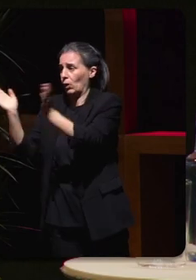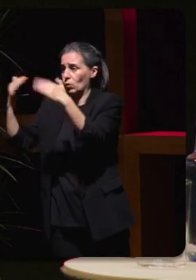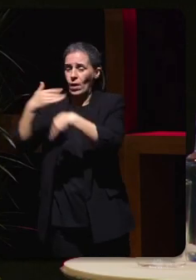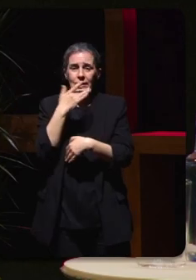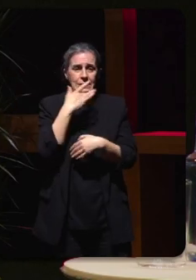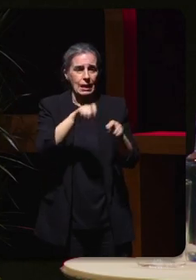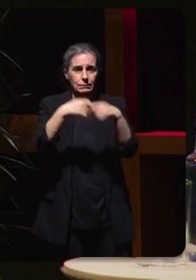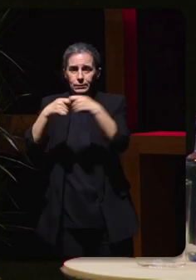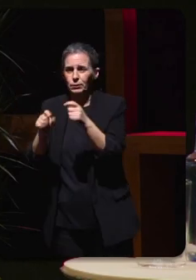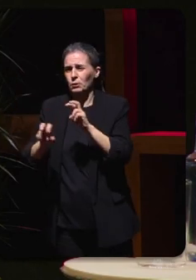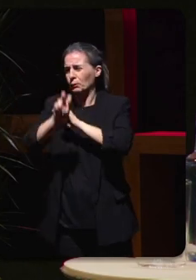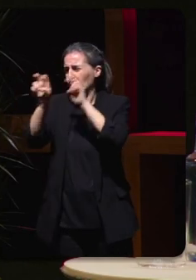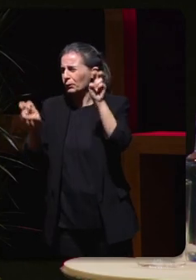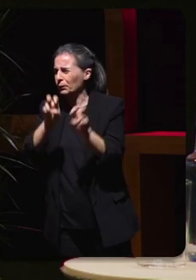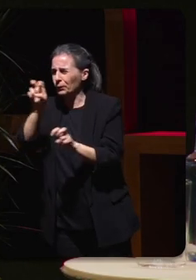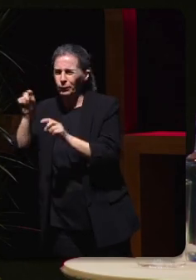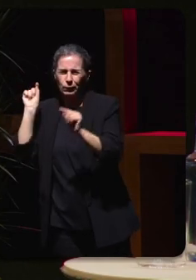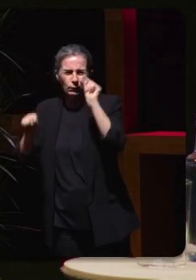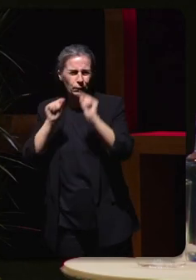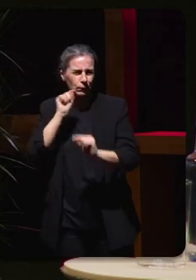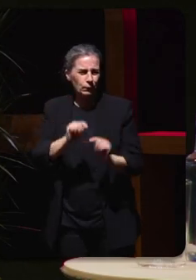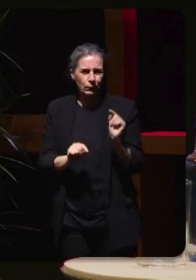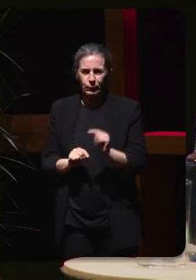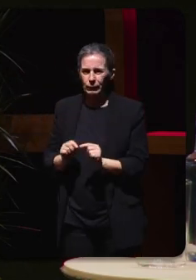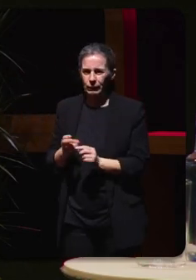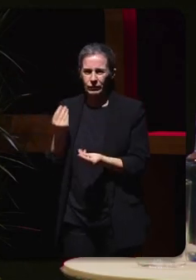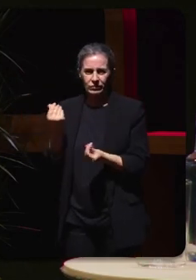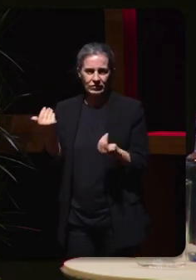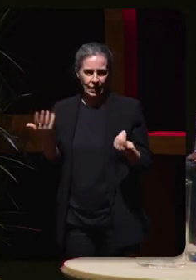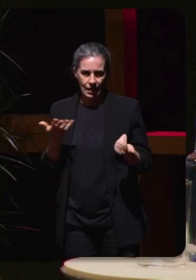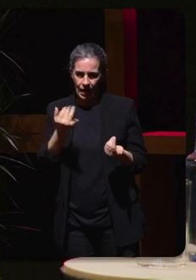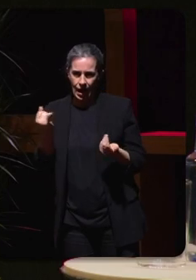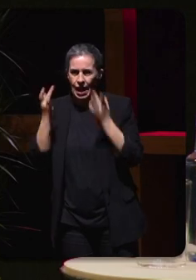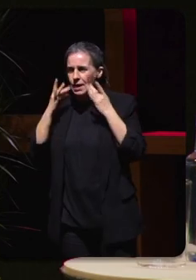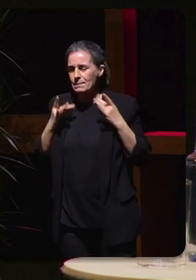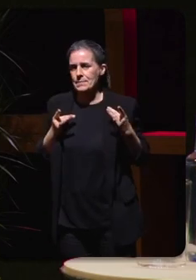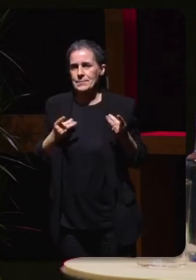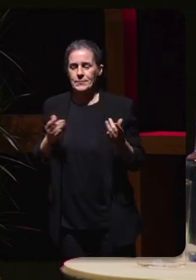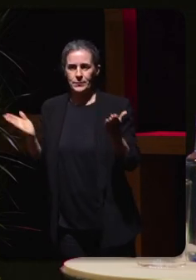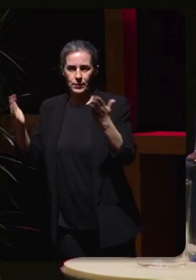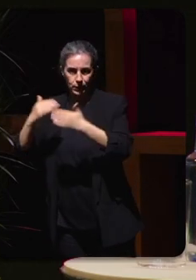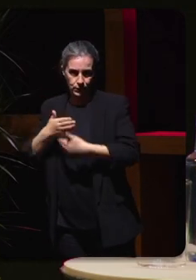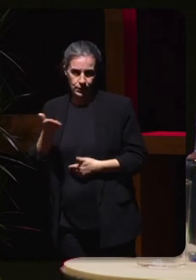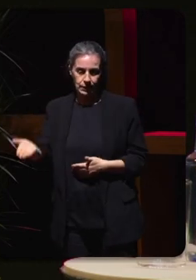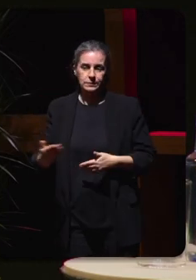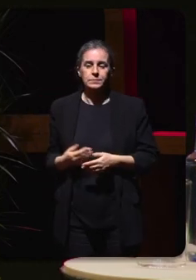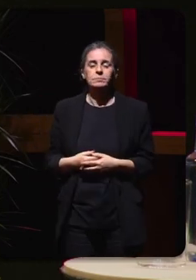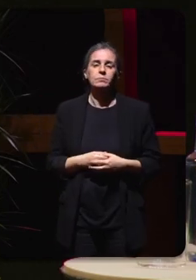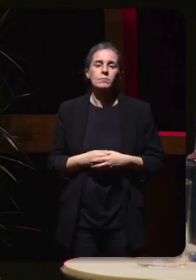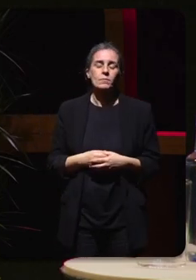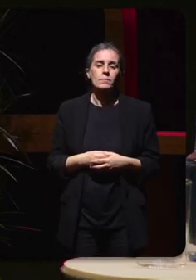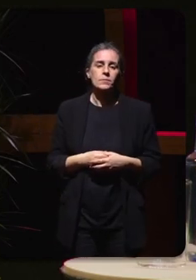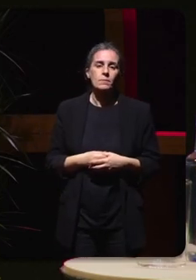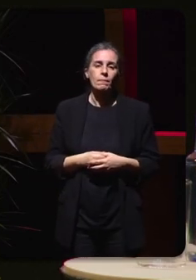imaginaos, mosquitos, moscas, todo tipo de falta de la más mínima asepsia necesaria en estos casos,